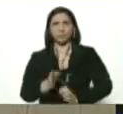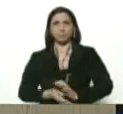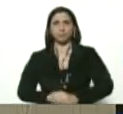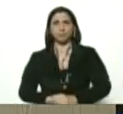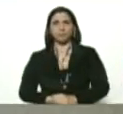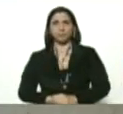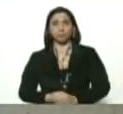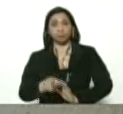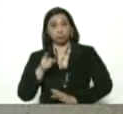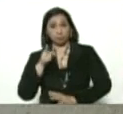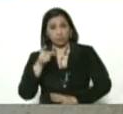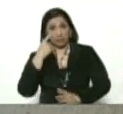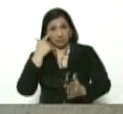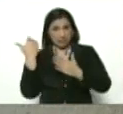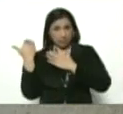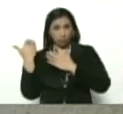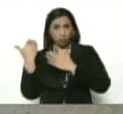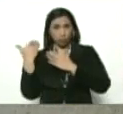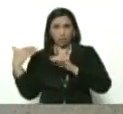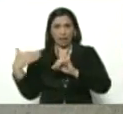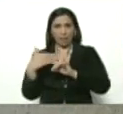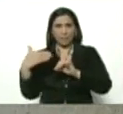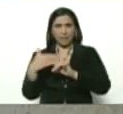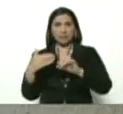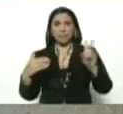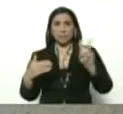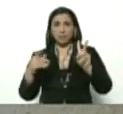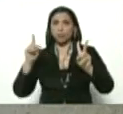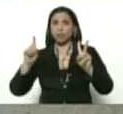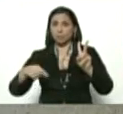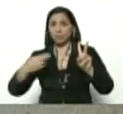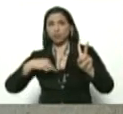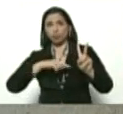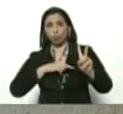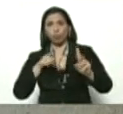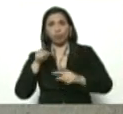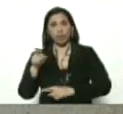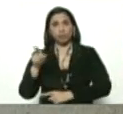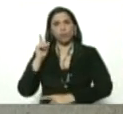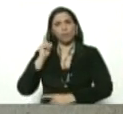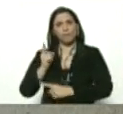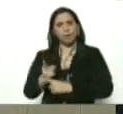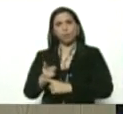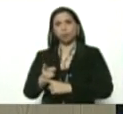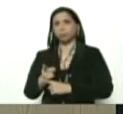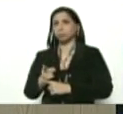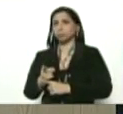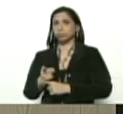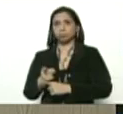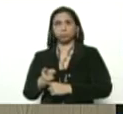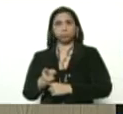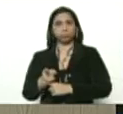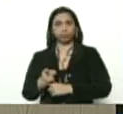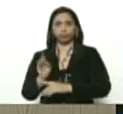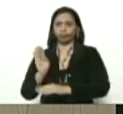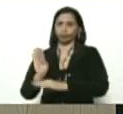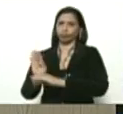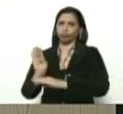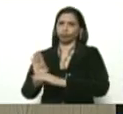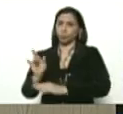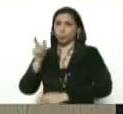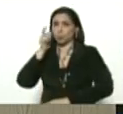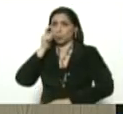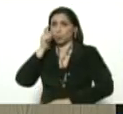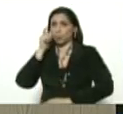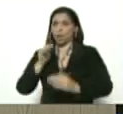y eso es una amenaza para venezuela también nosotros por eso debemos mantener la guardia